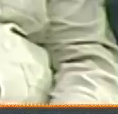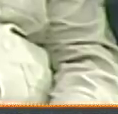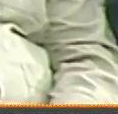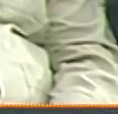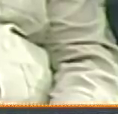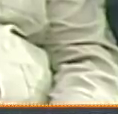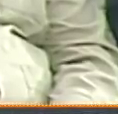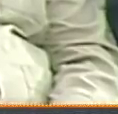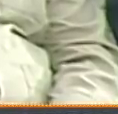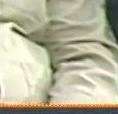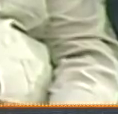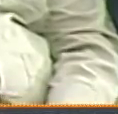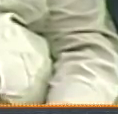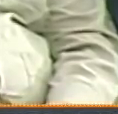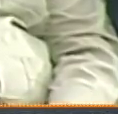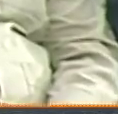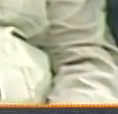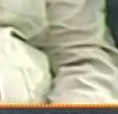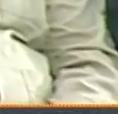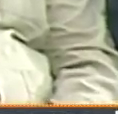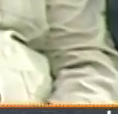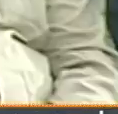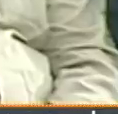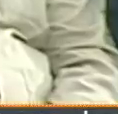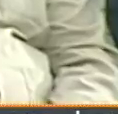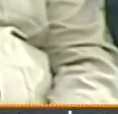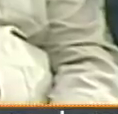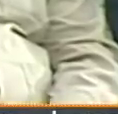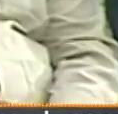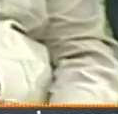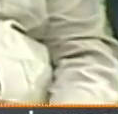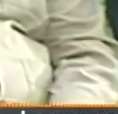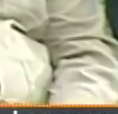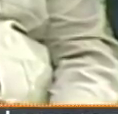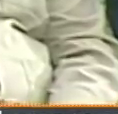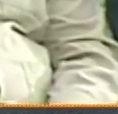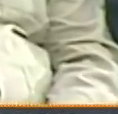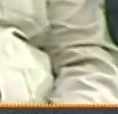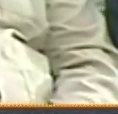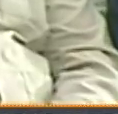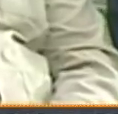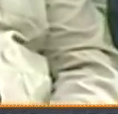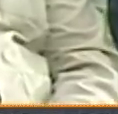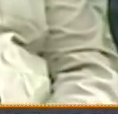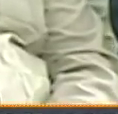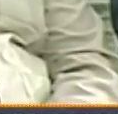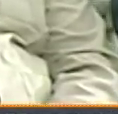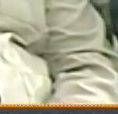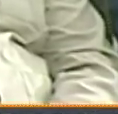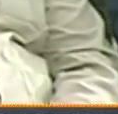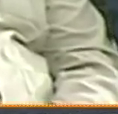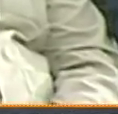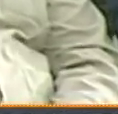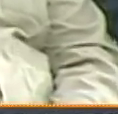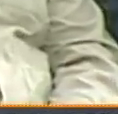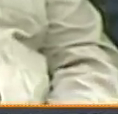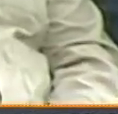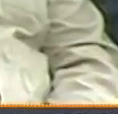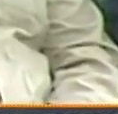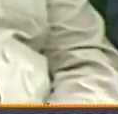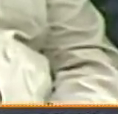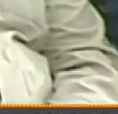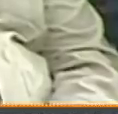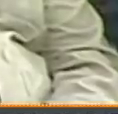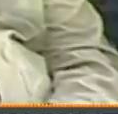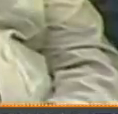Pregunto yo en mi canción. No vale, pero un video. Esa pirata. Consigan un video, vale. En YouTube